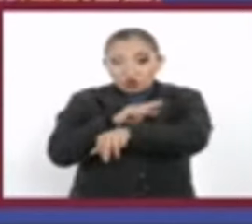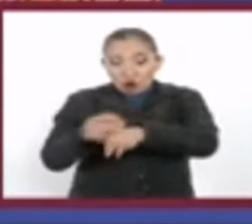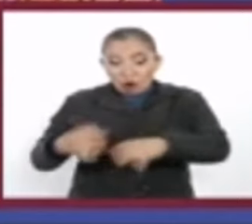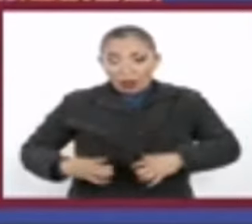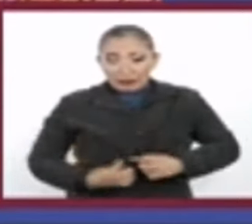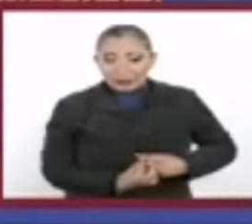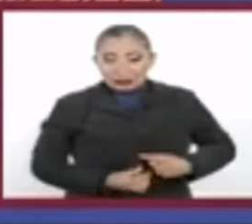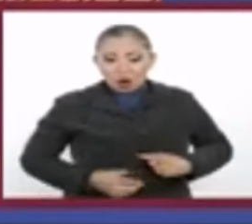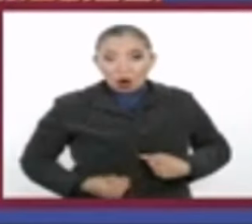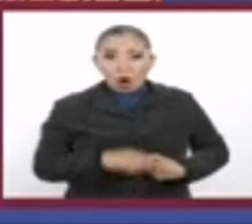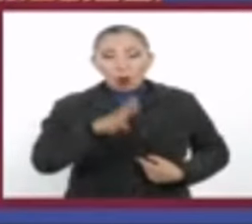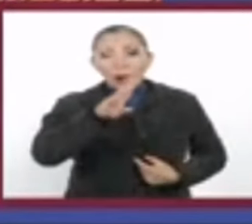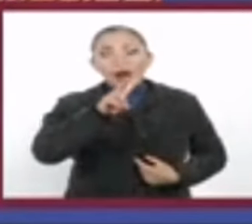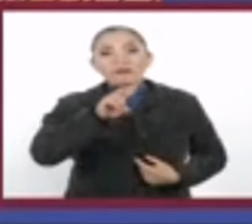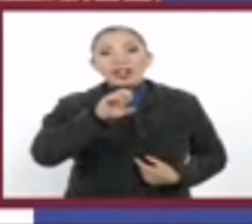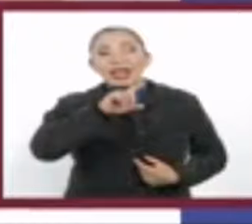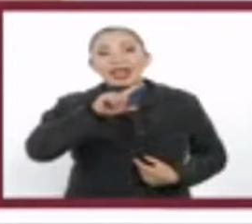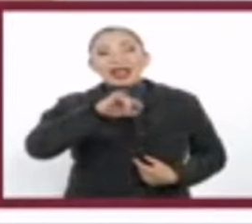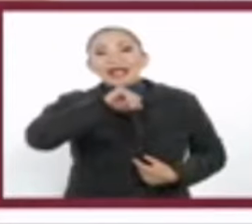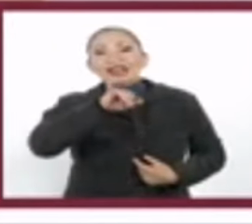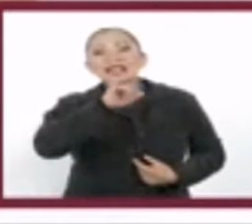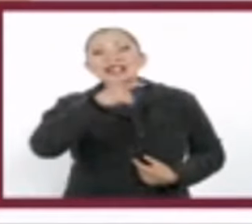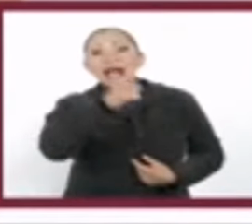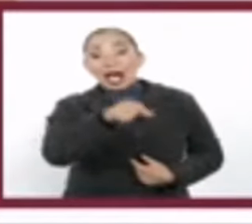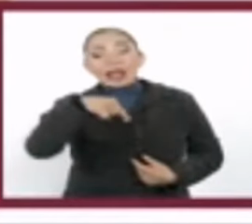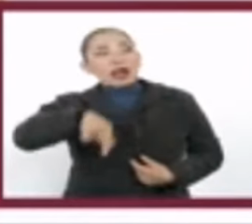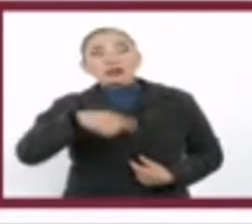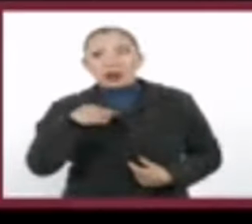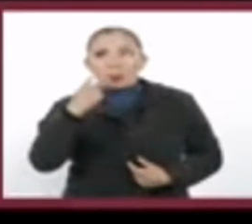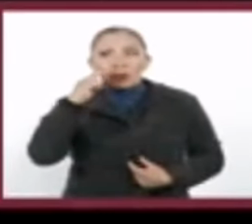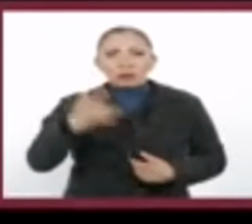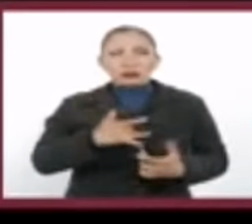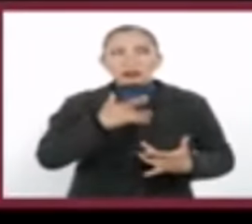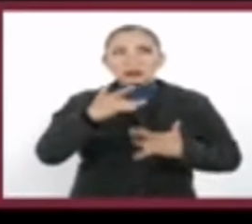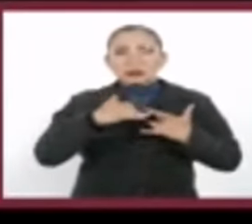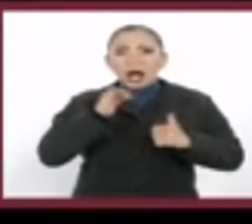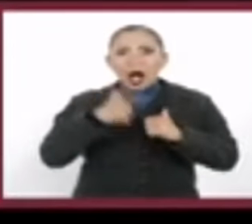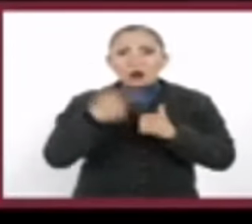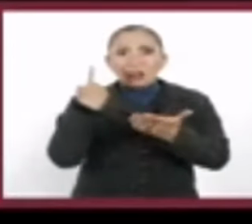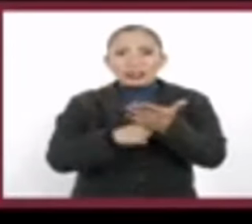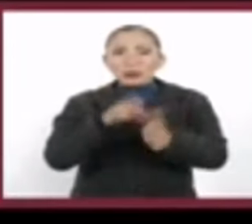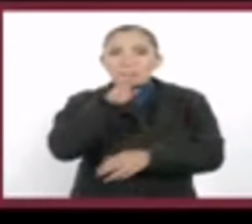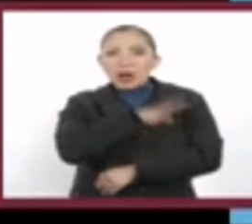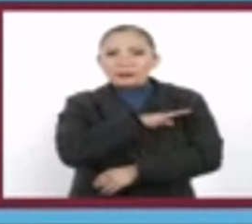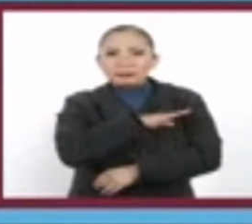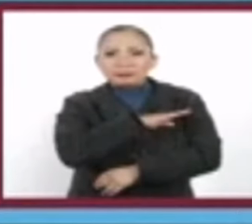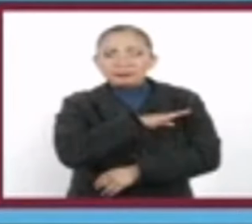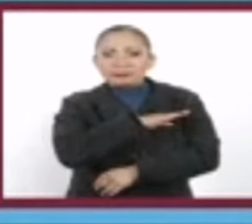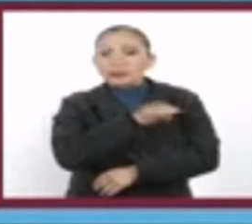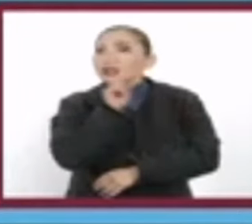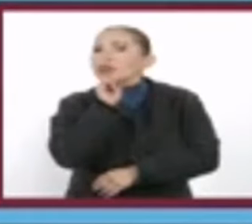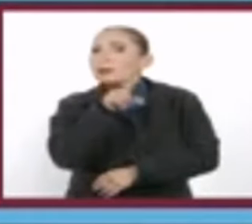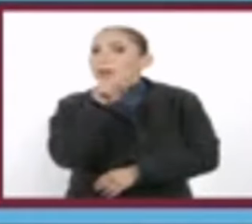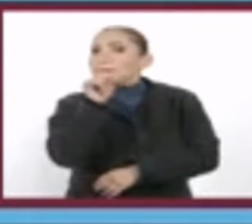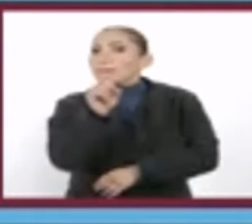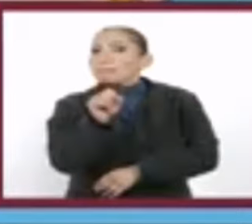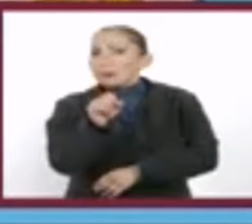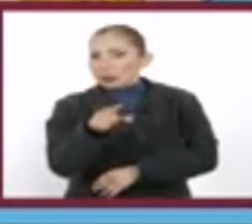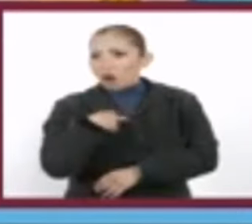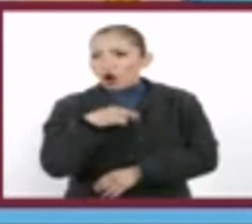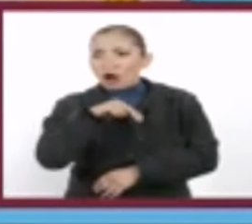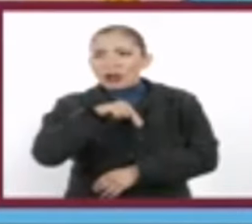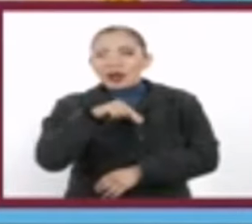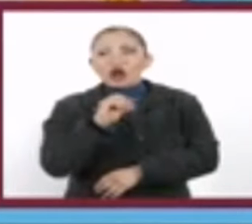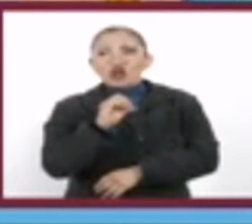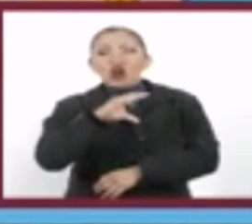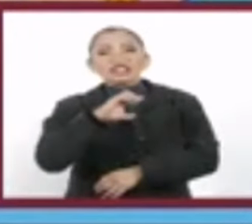el intestino o la vejiga, y cuya función es responder a estímulos por lesión de los tejidos. A su vez, estos